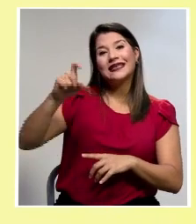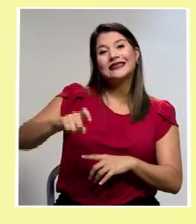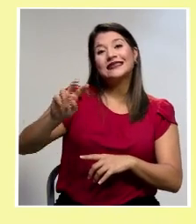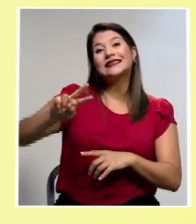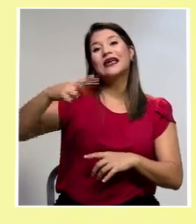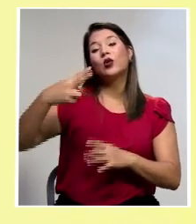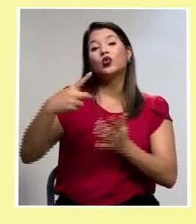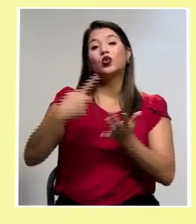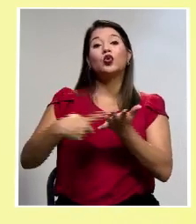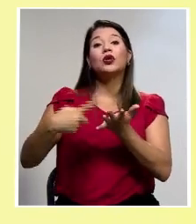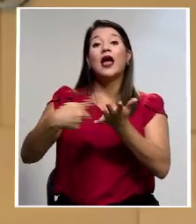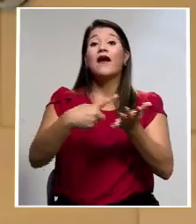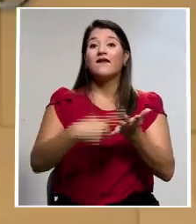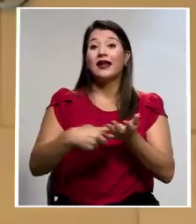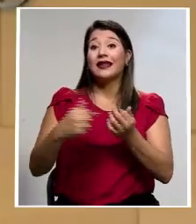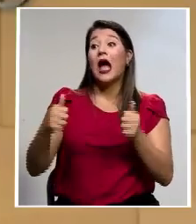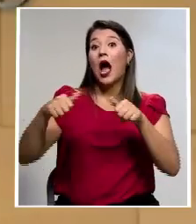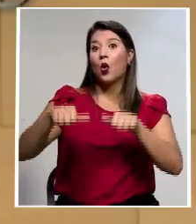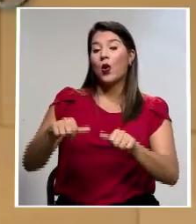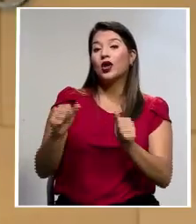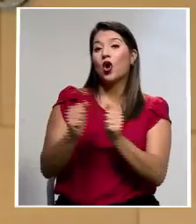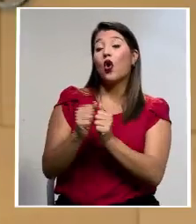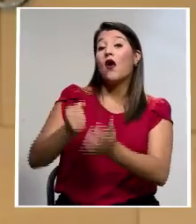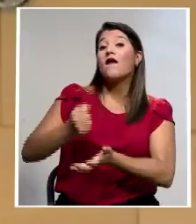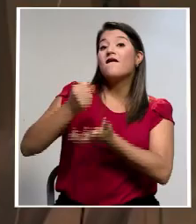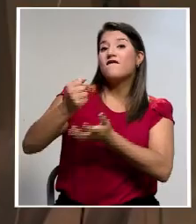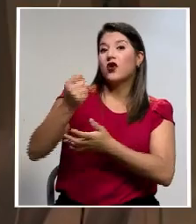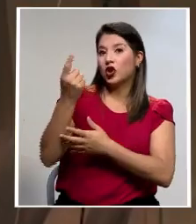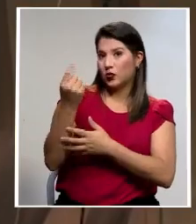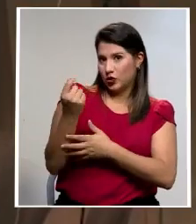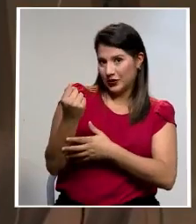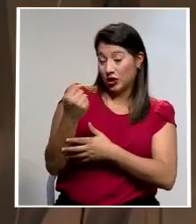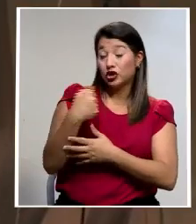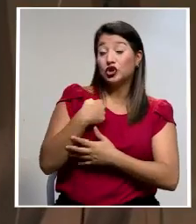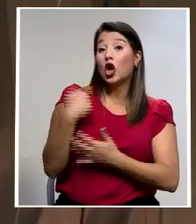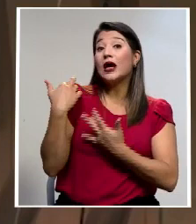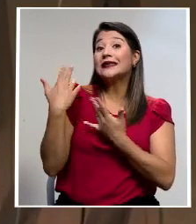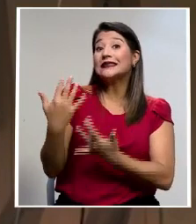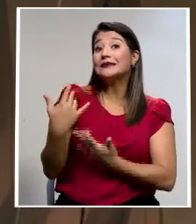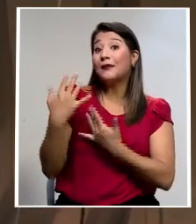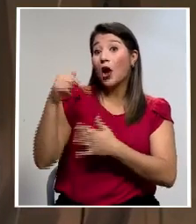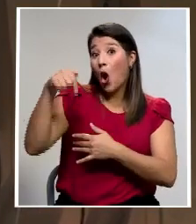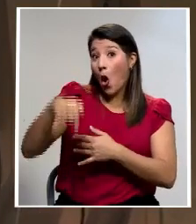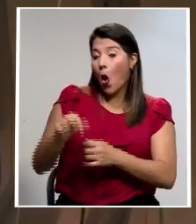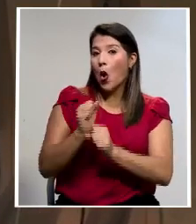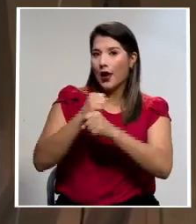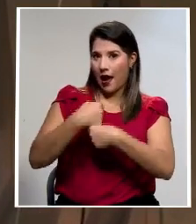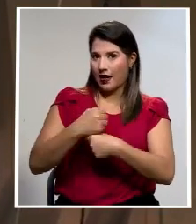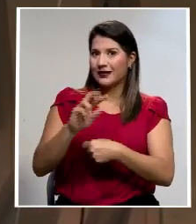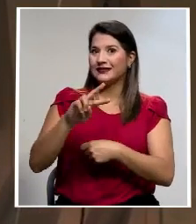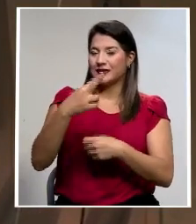del acuerdo con el fondo, y yo espero que eso se dé el día de hoy, porque entendería yo que